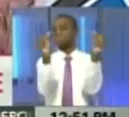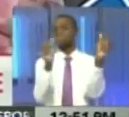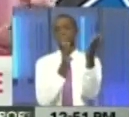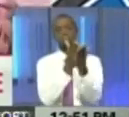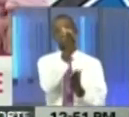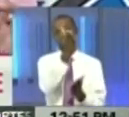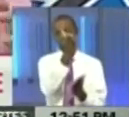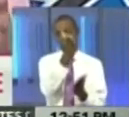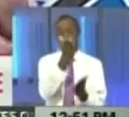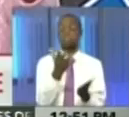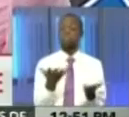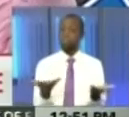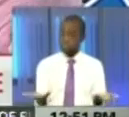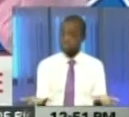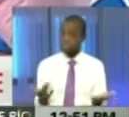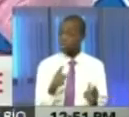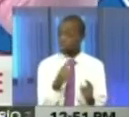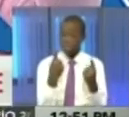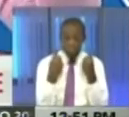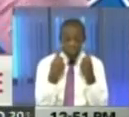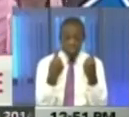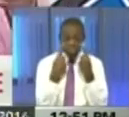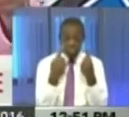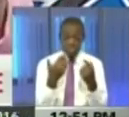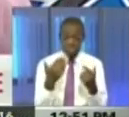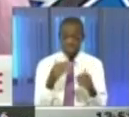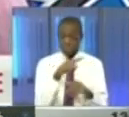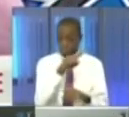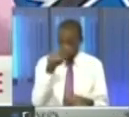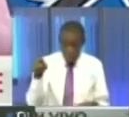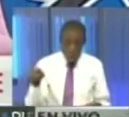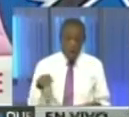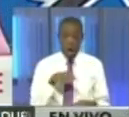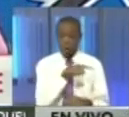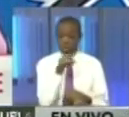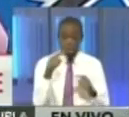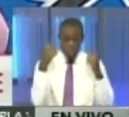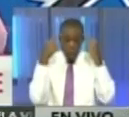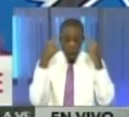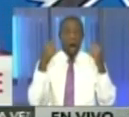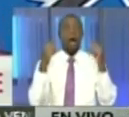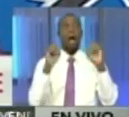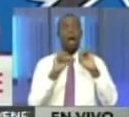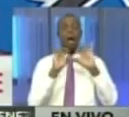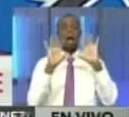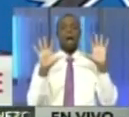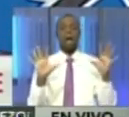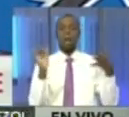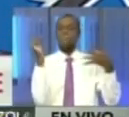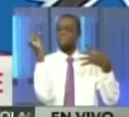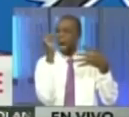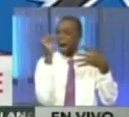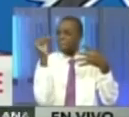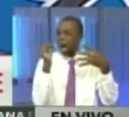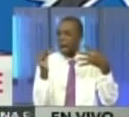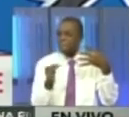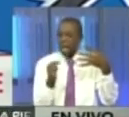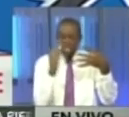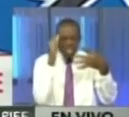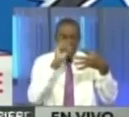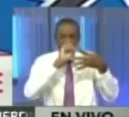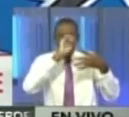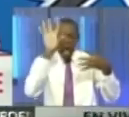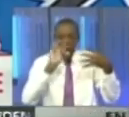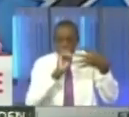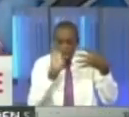tengamos pendientes y tengamos presente de la importancia, lo específico, lo especial que